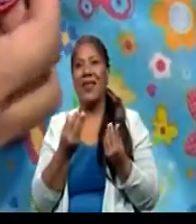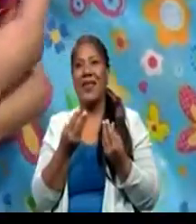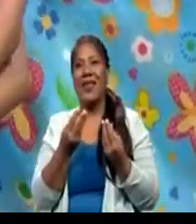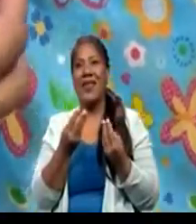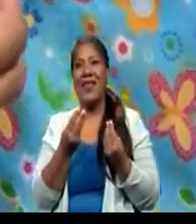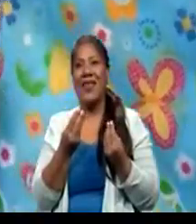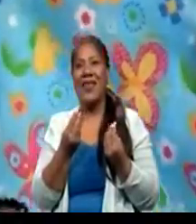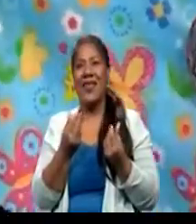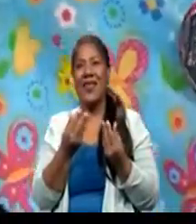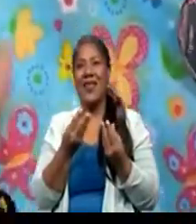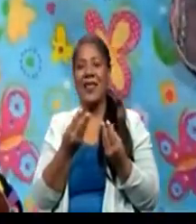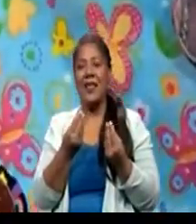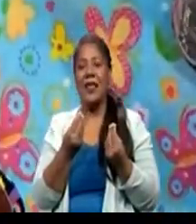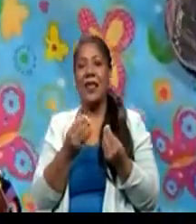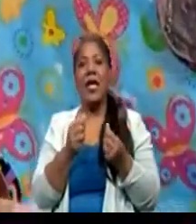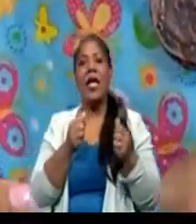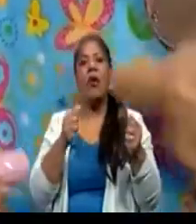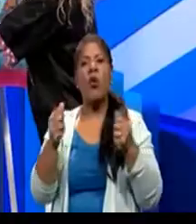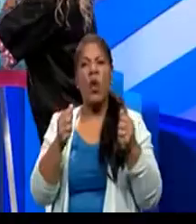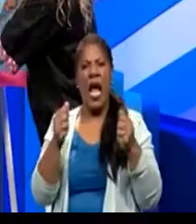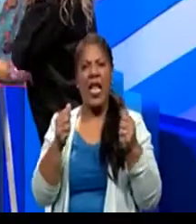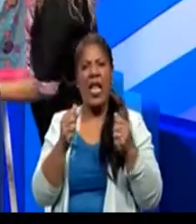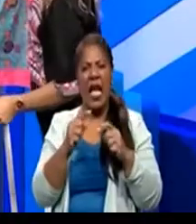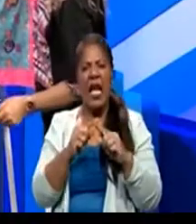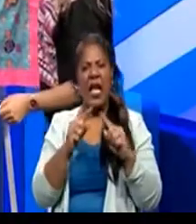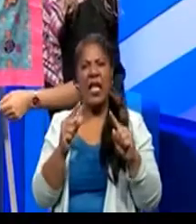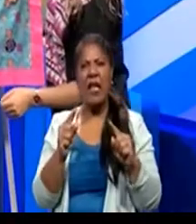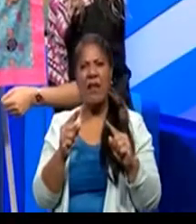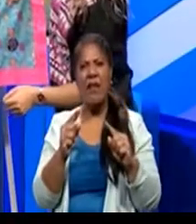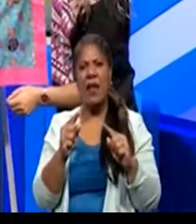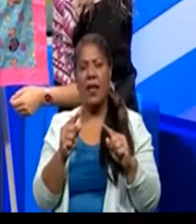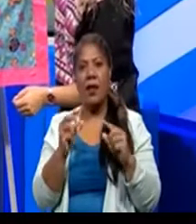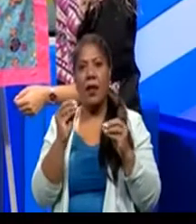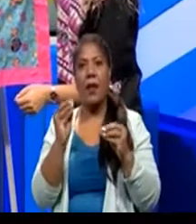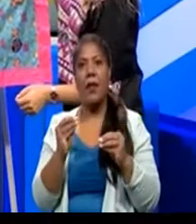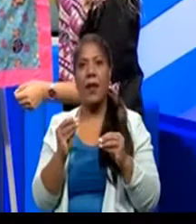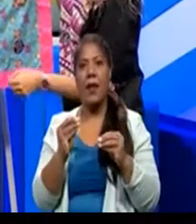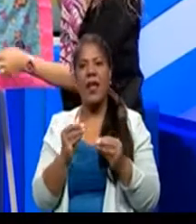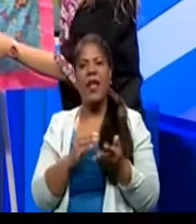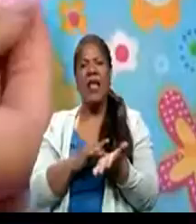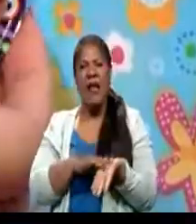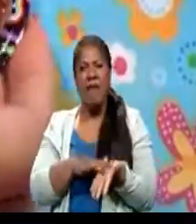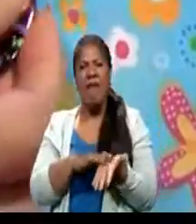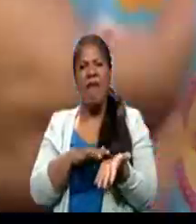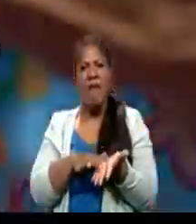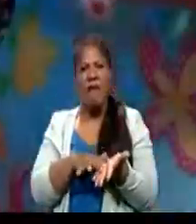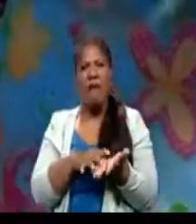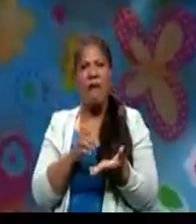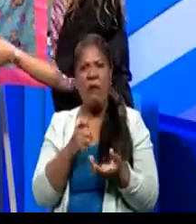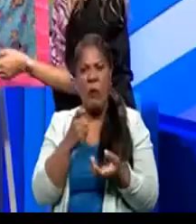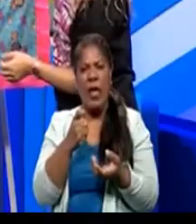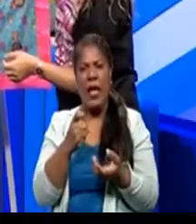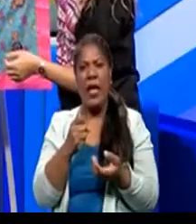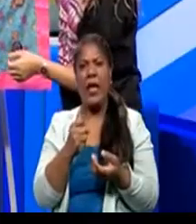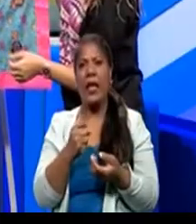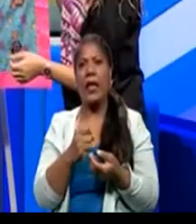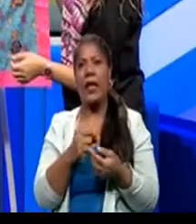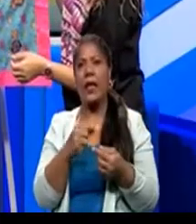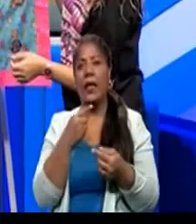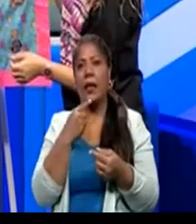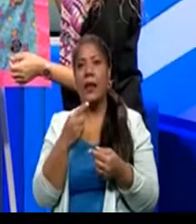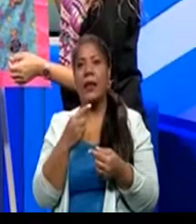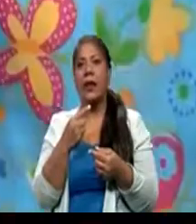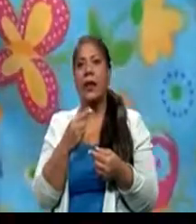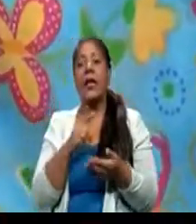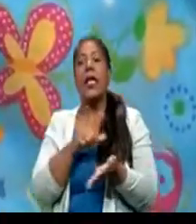poquito también rugosa. Sí, un poco rugosa. ¿Y la de abajo cómo la siente, maestra? Áspera. Áspera, muy bien. ¿Y esta? Aquí